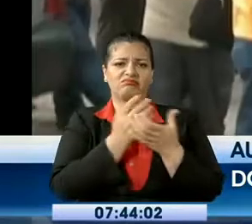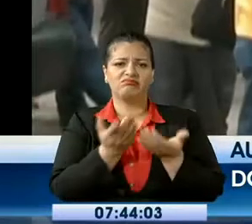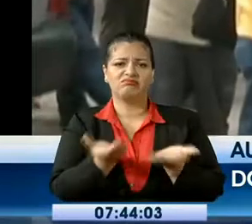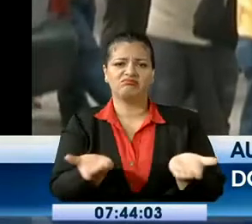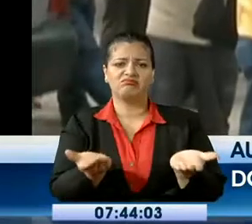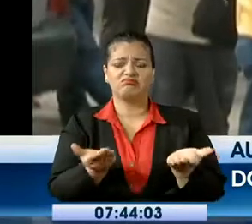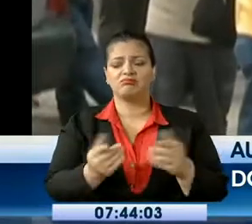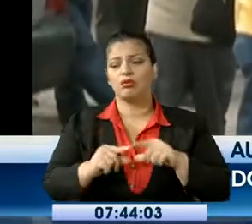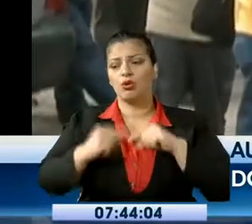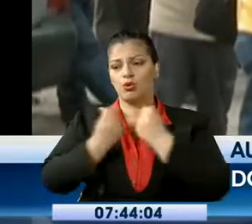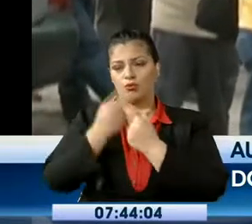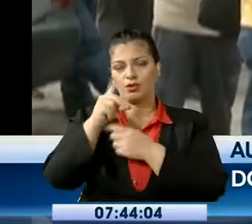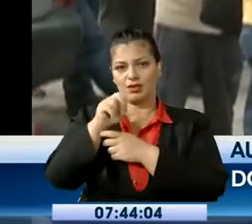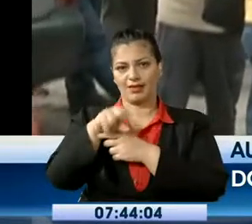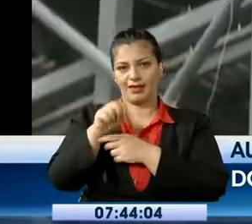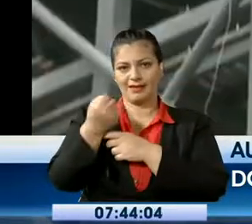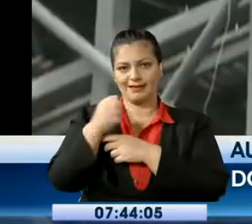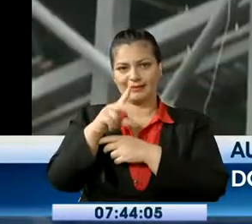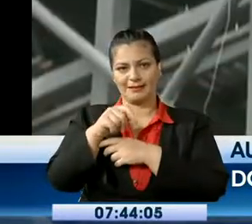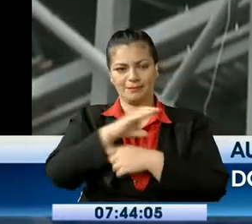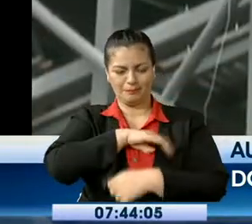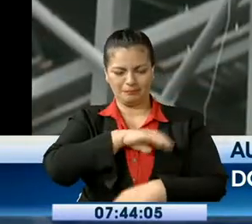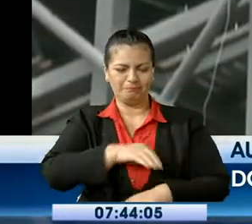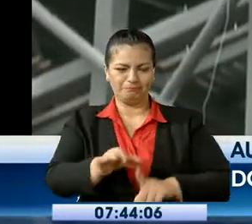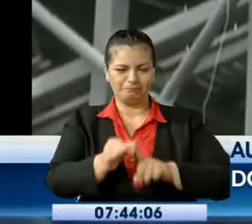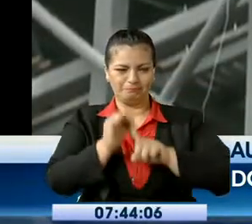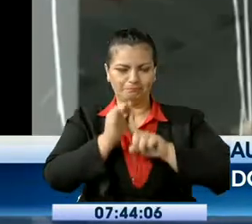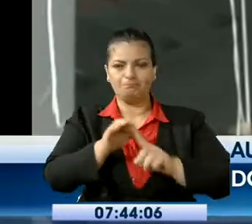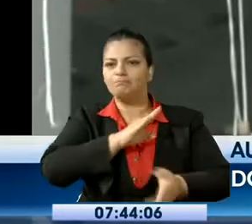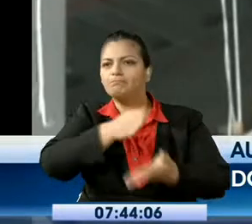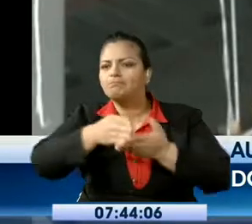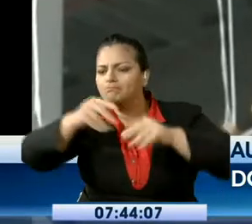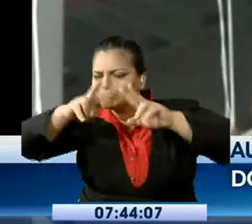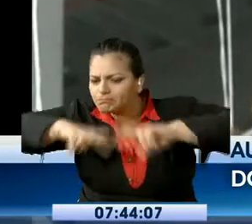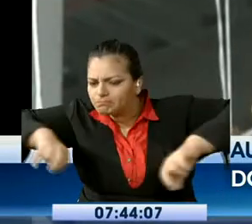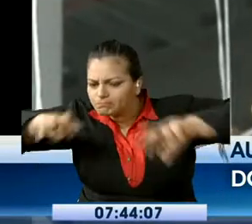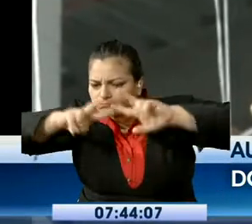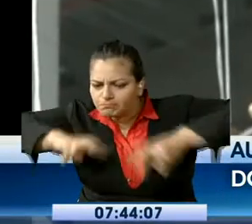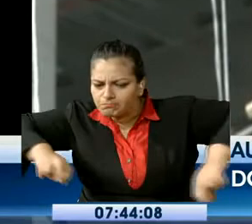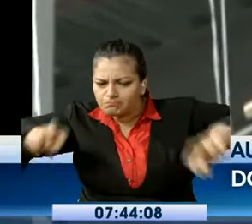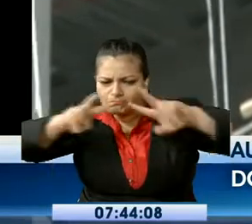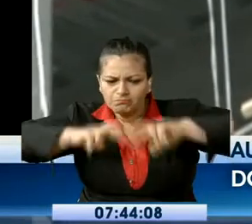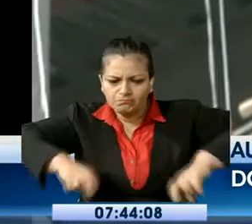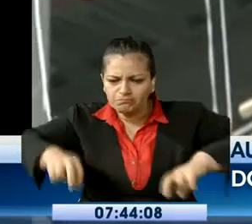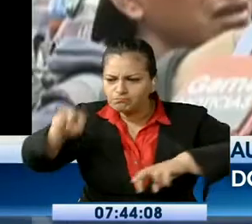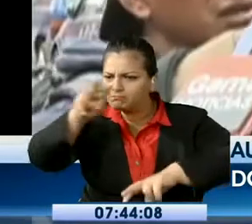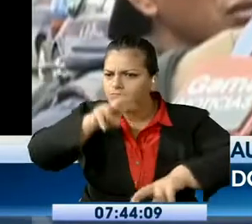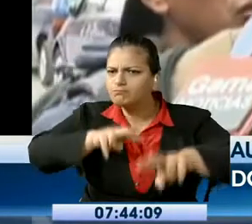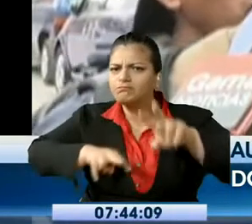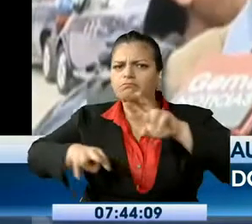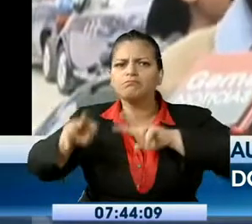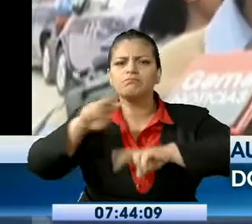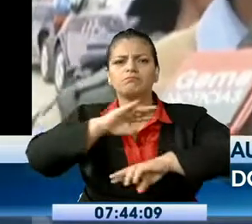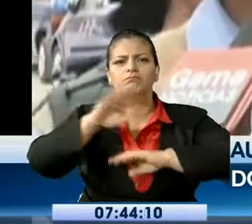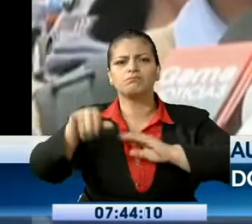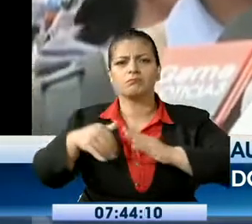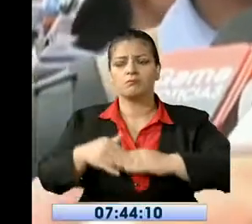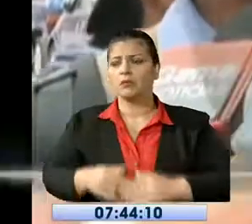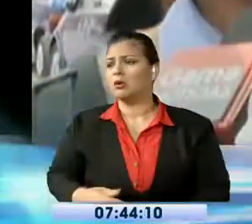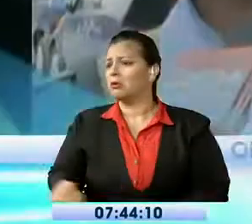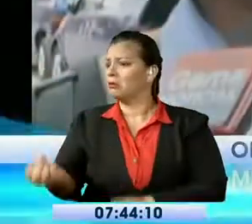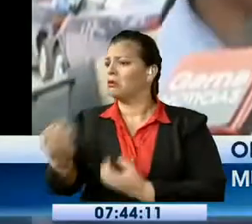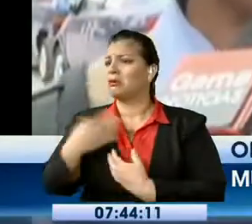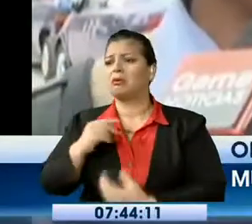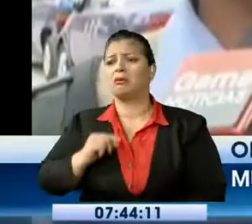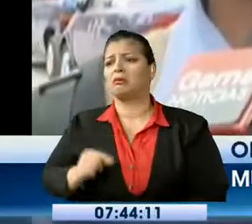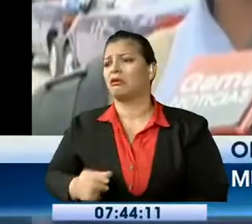el levantamiento del cadáver y realizar los peritajes que contribuyan a esclarecer las causas de la muerte. No dice nada, ahorita todavía.